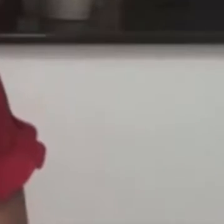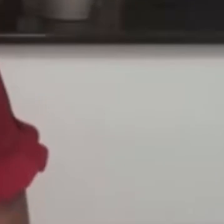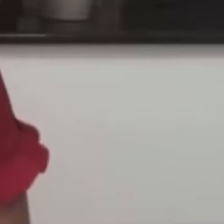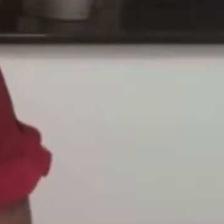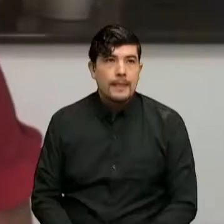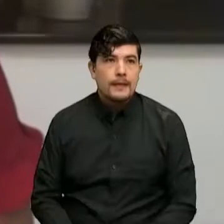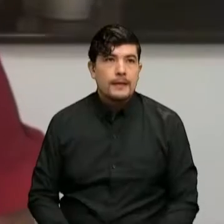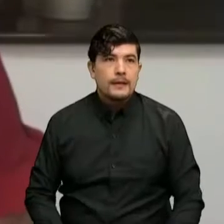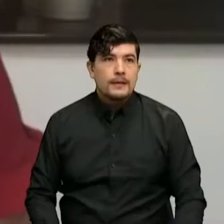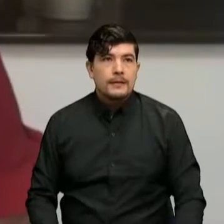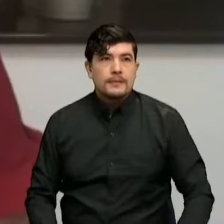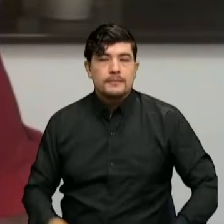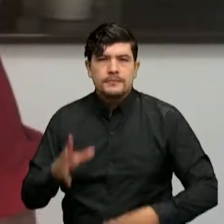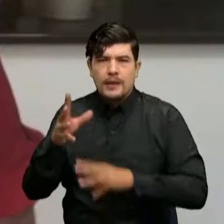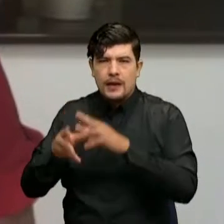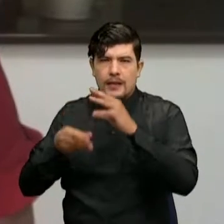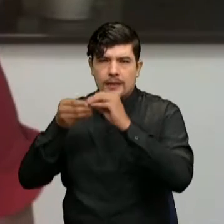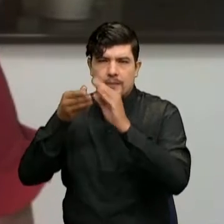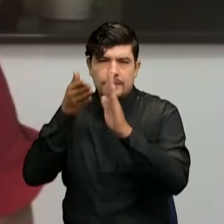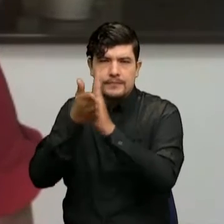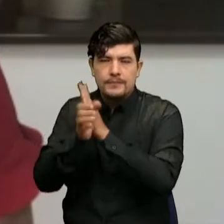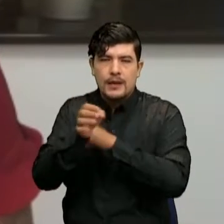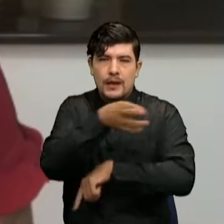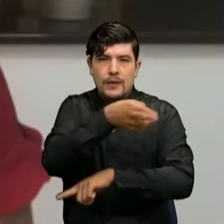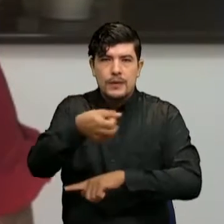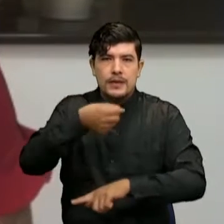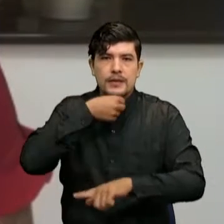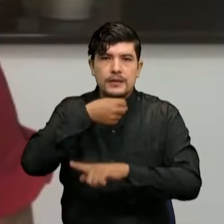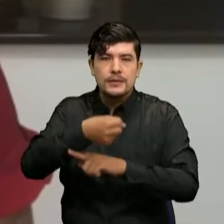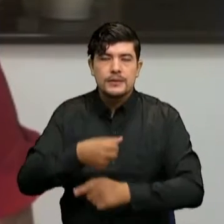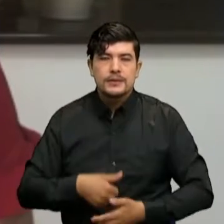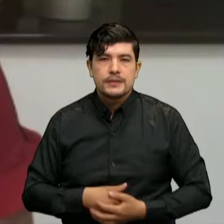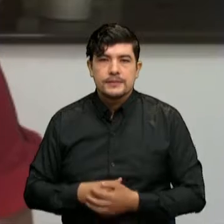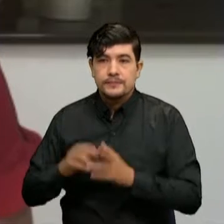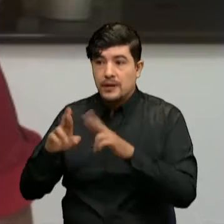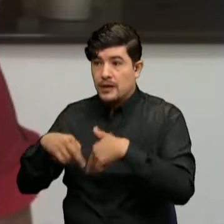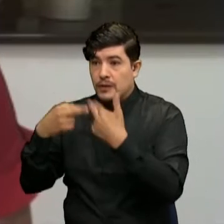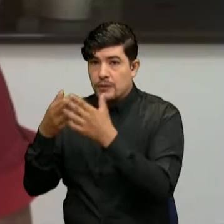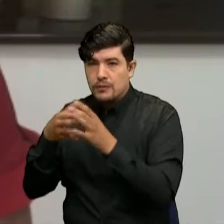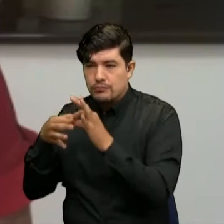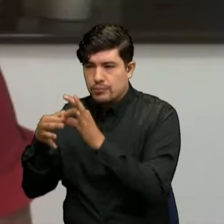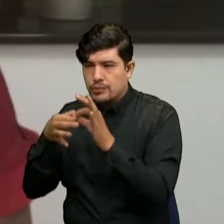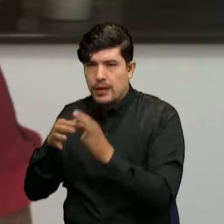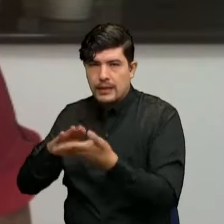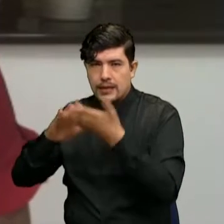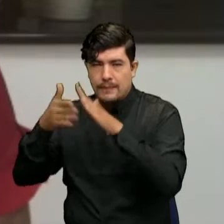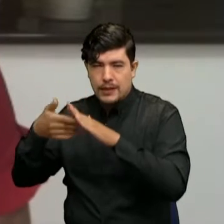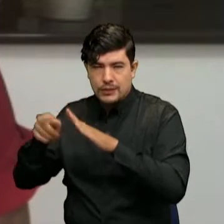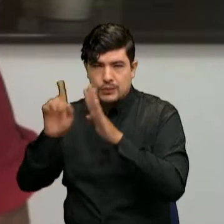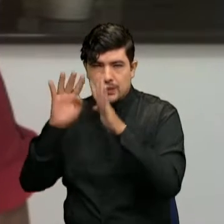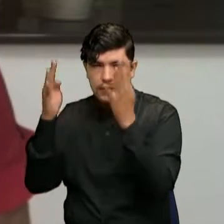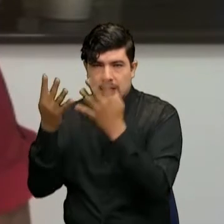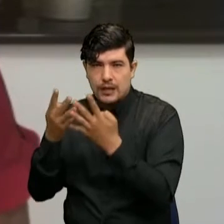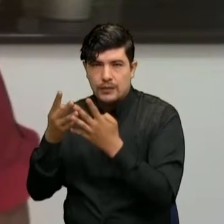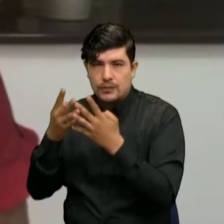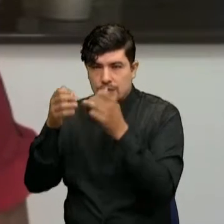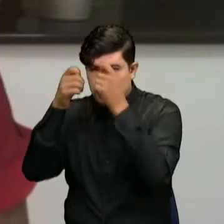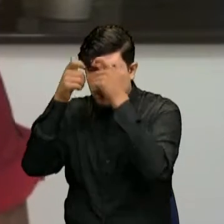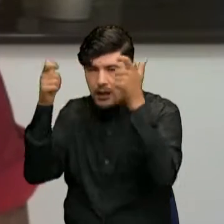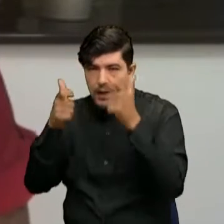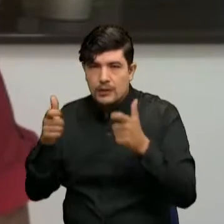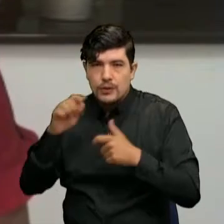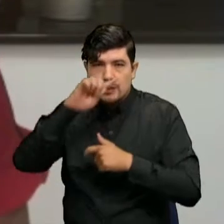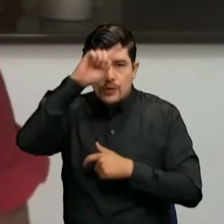Avanzamos con más información en Oriente Noticias. Después de una reunión presidida por la Comisión de Paz del Senado de la República, el gobernador de Norte